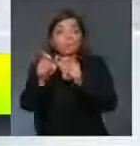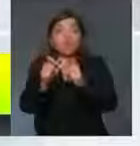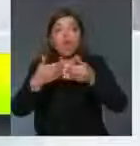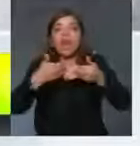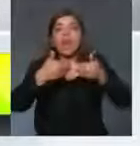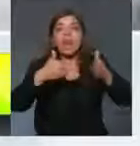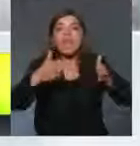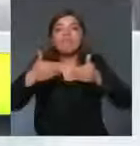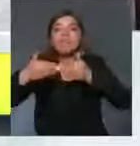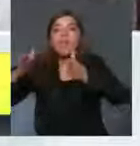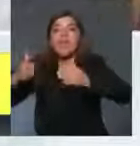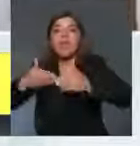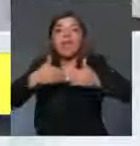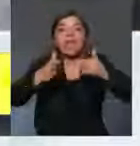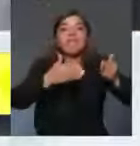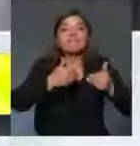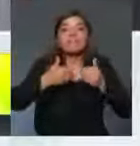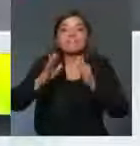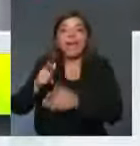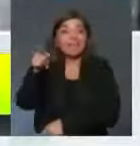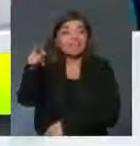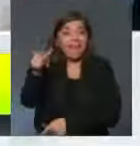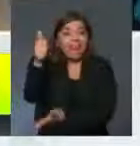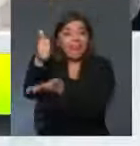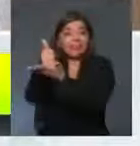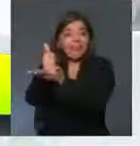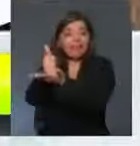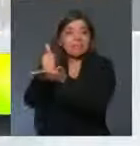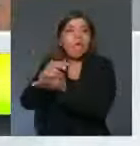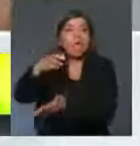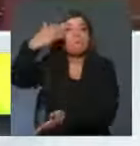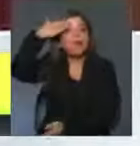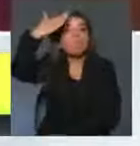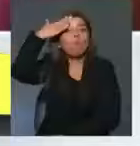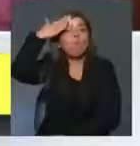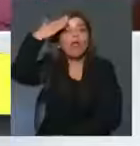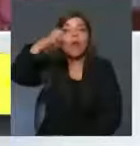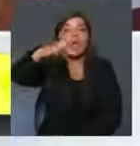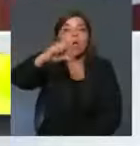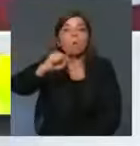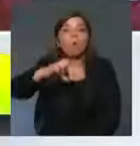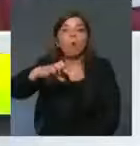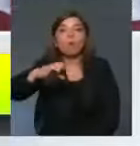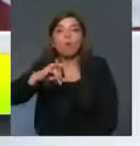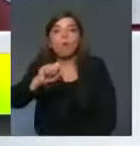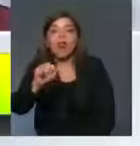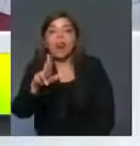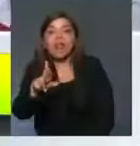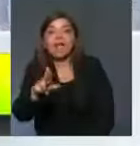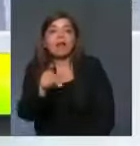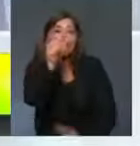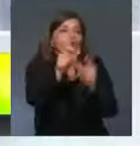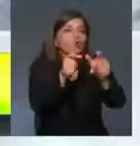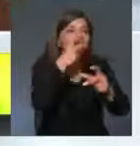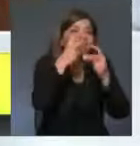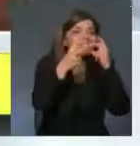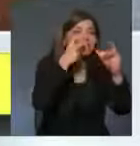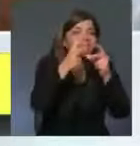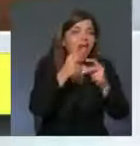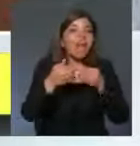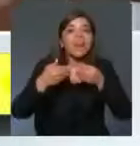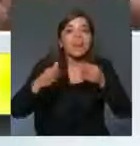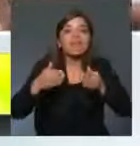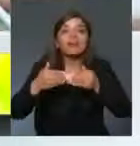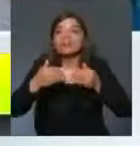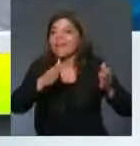Tremendo lo que está pasando, Héctor. Se caldean los ánimos ahí, mala cosa. No sé, no tengo. Porque hay otro sí, problema. Con una persona